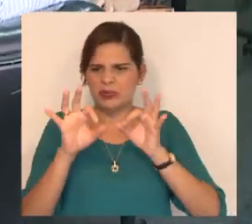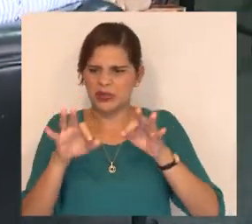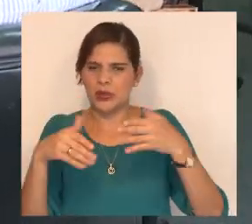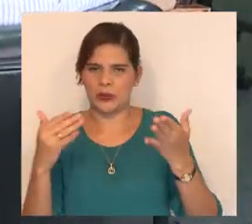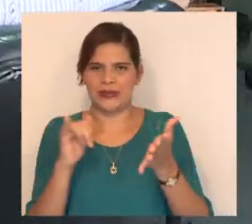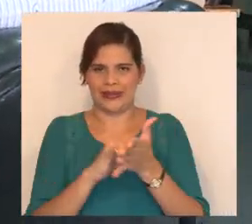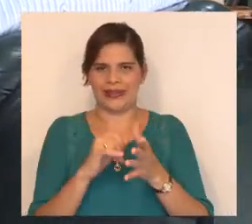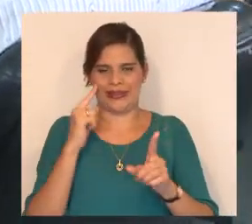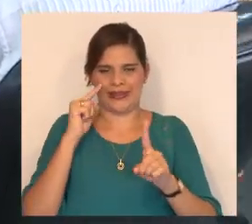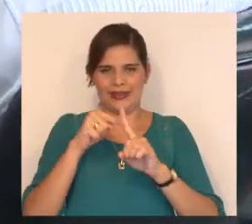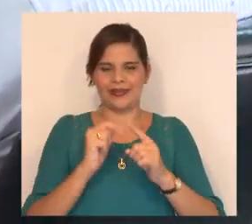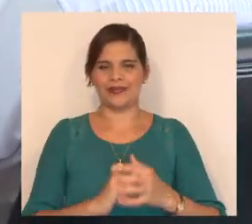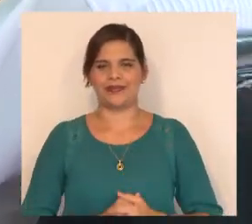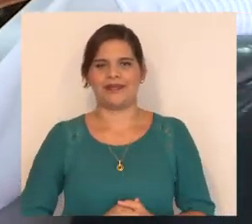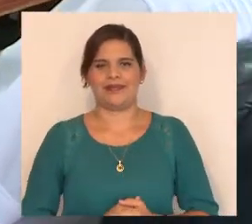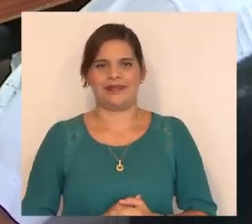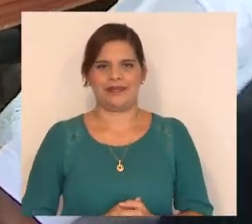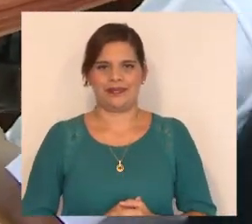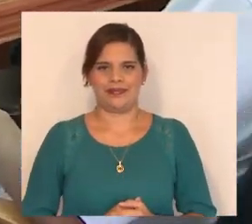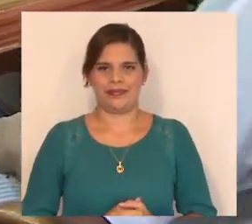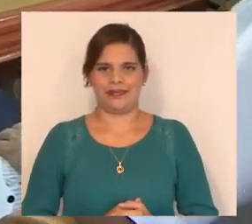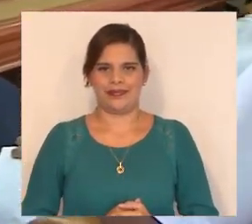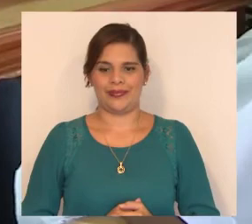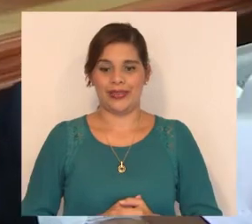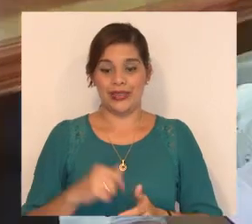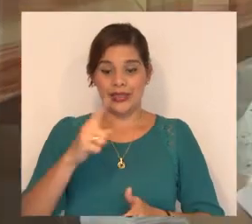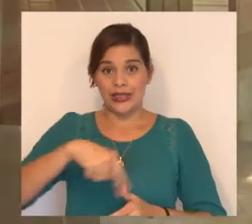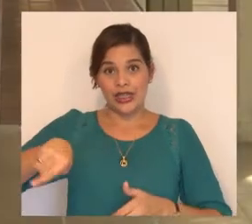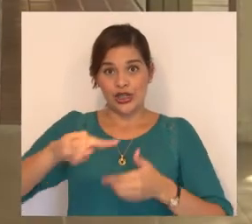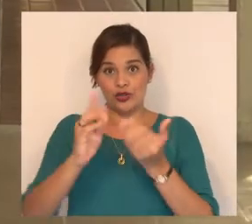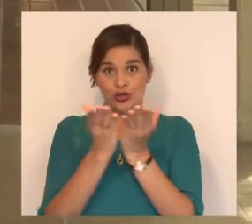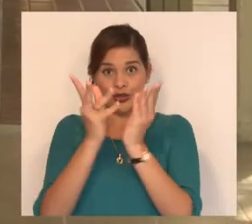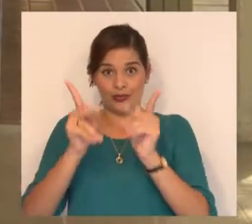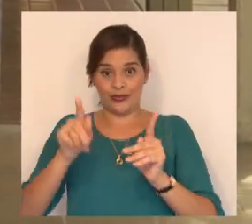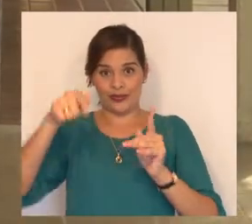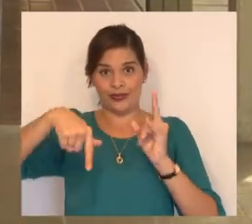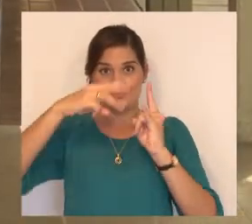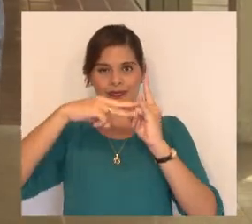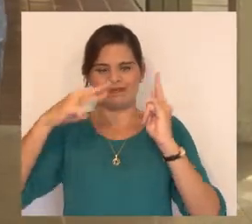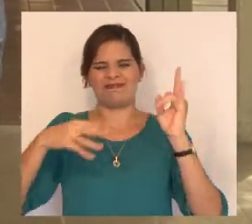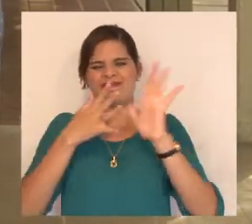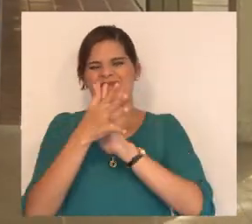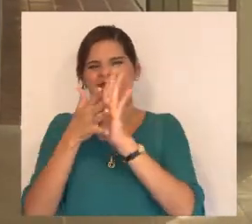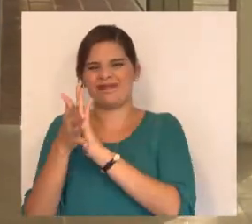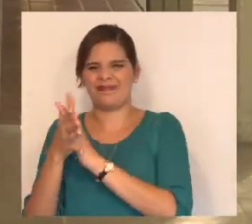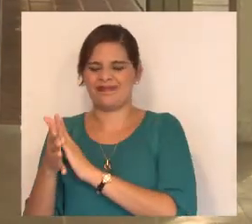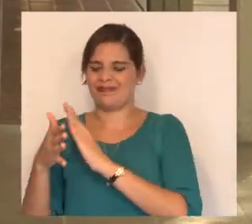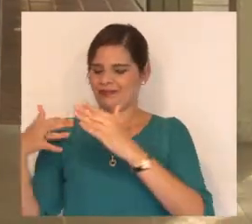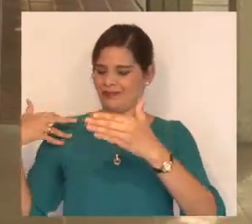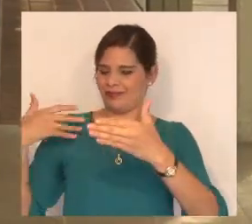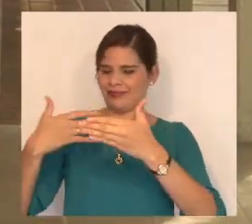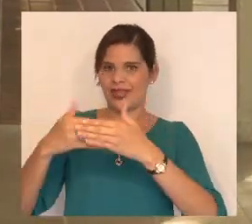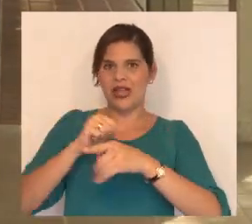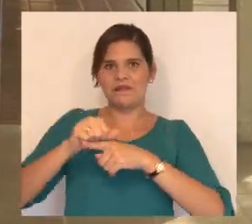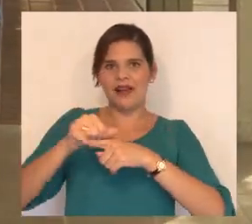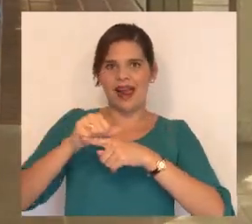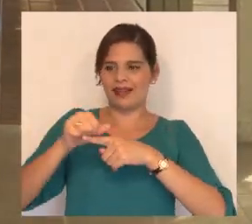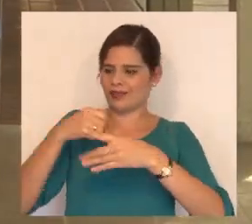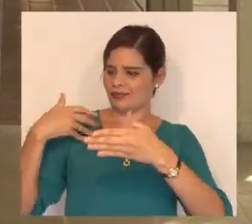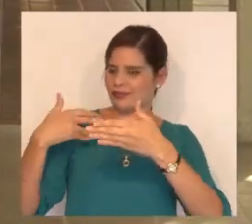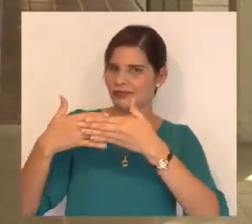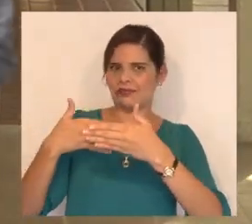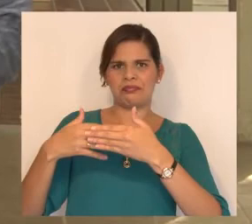mejoramiento de la enseñanza de las mismas en todos los niveles de la educación. Estudiantes de la Universidad del Magdalena socializaron ante sus compañeros